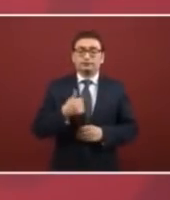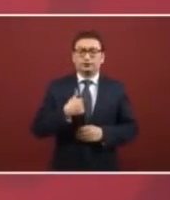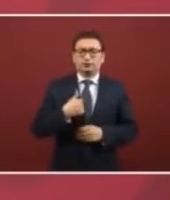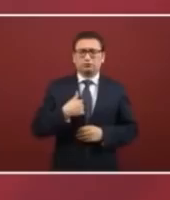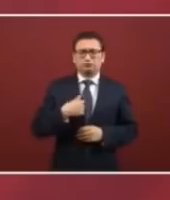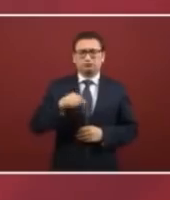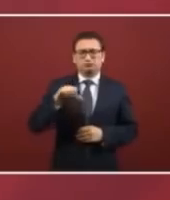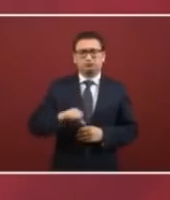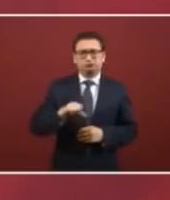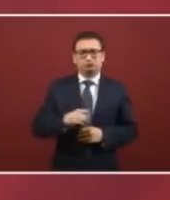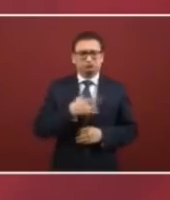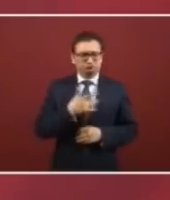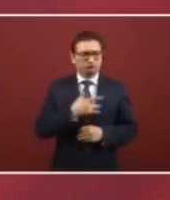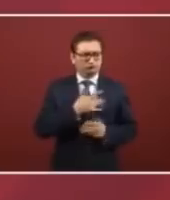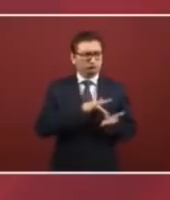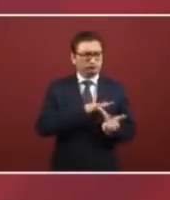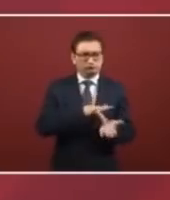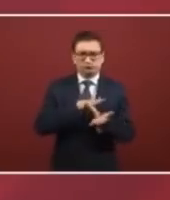están recibiendo apoyo